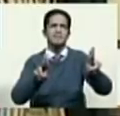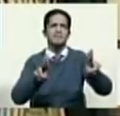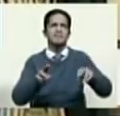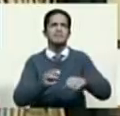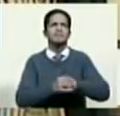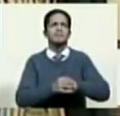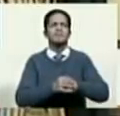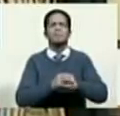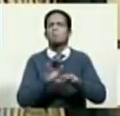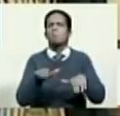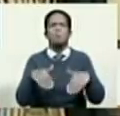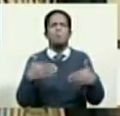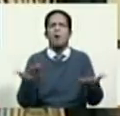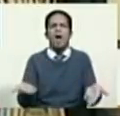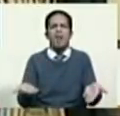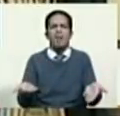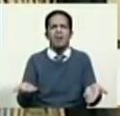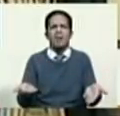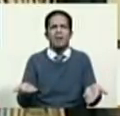¿Cuál es?